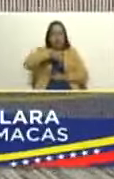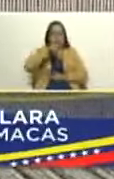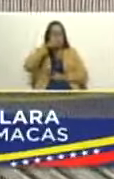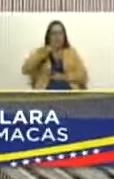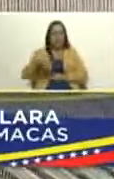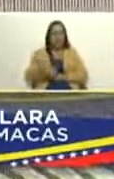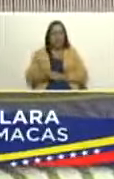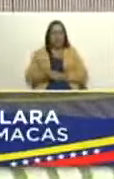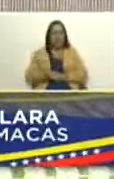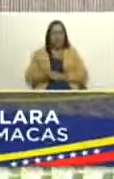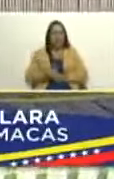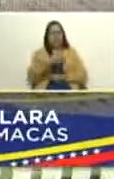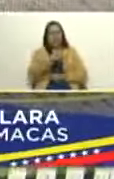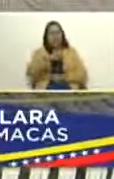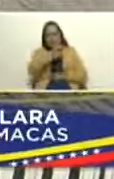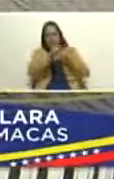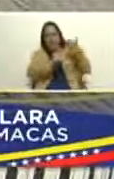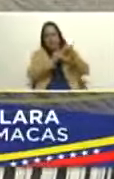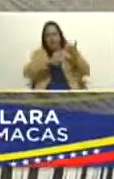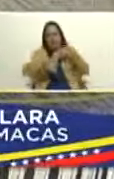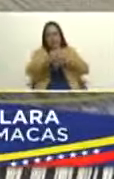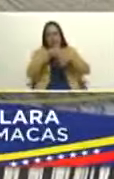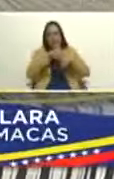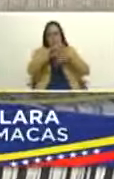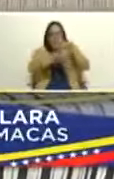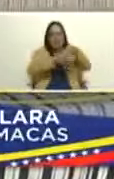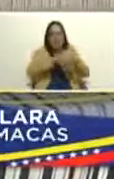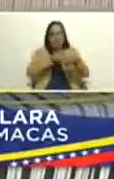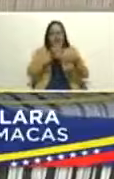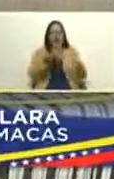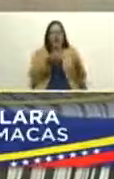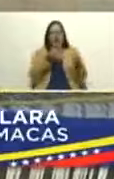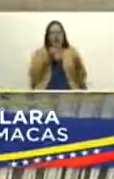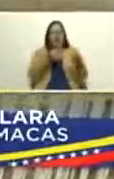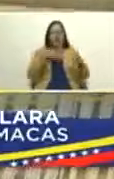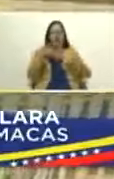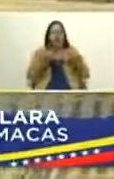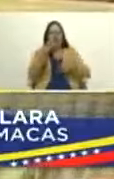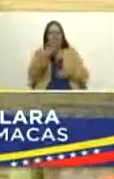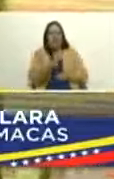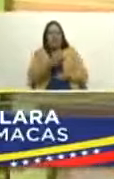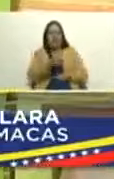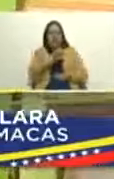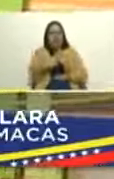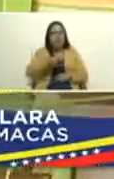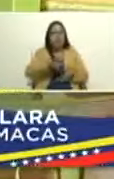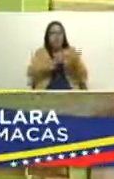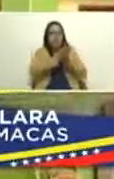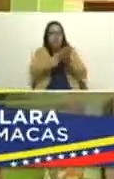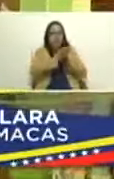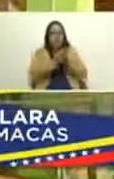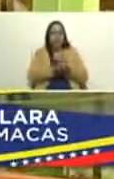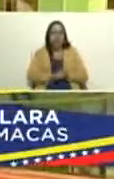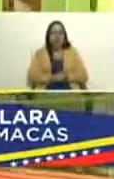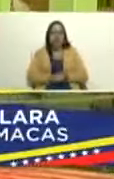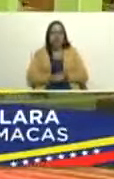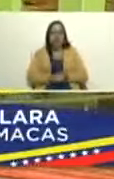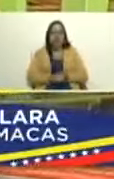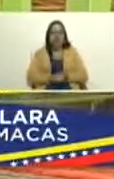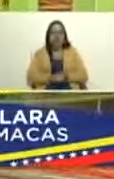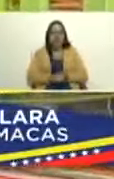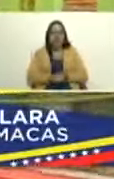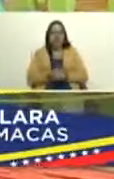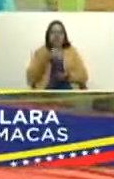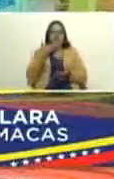viceministra contextualice en qué estamos en esta actividad tan bella, tan hermosa de emprendedores. Gracias, gobernador.